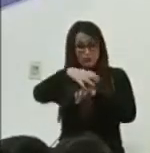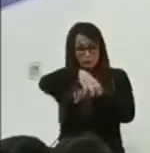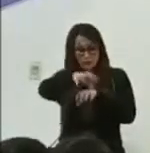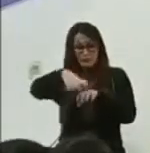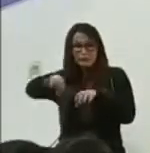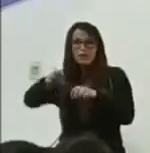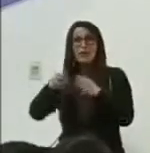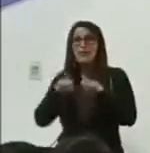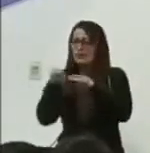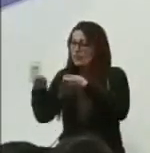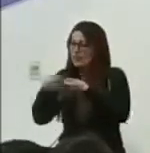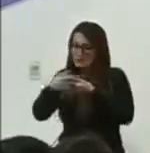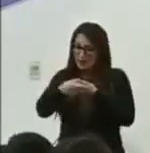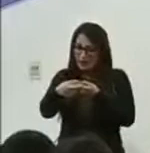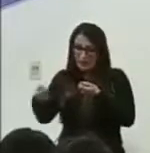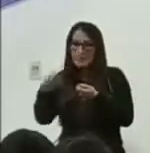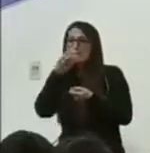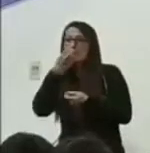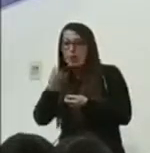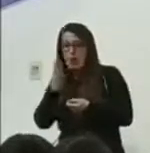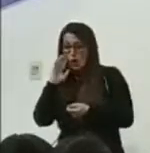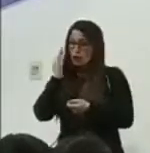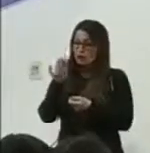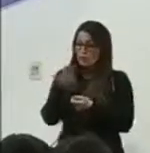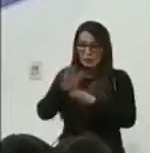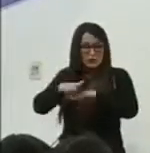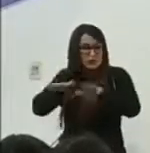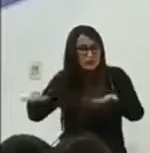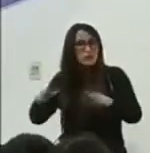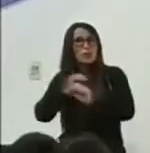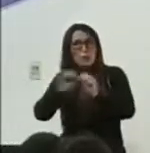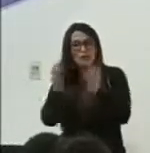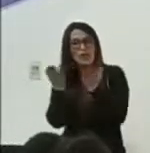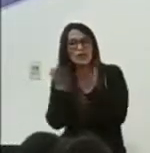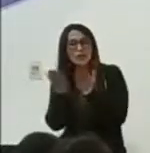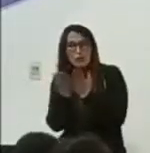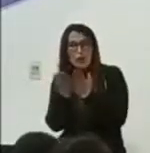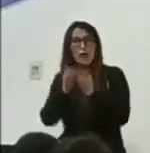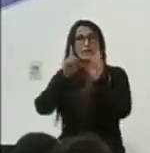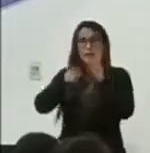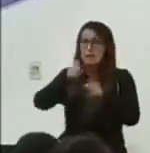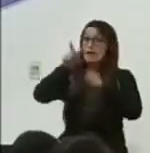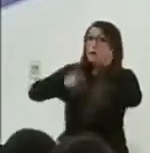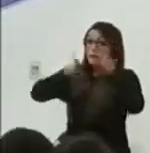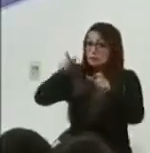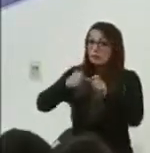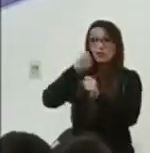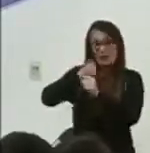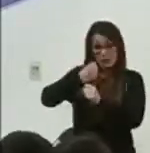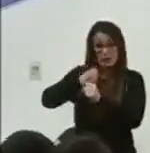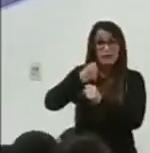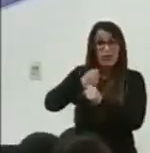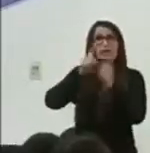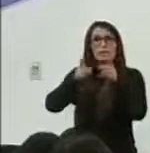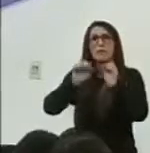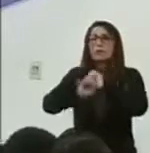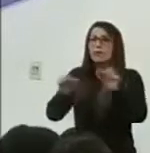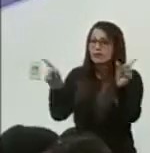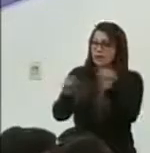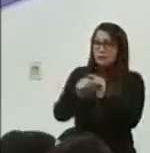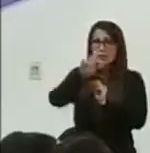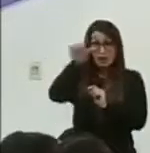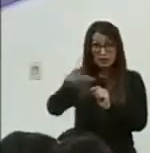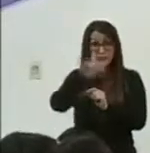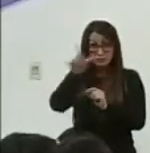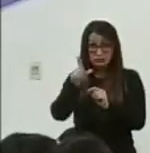mejor conocimiento, de que los botijas estudien algo, de que la gente que está trabajando pueda terminar el liceo, y